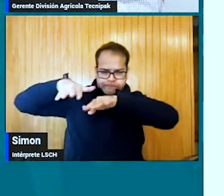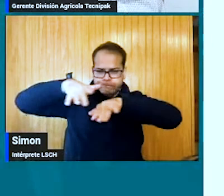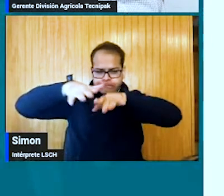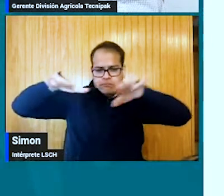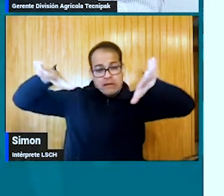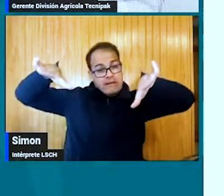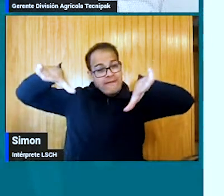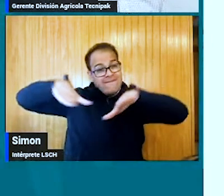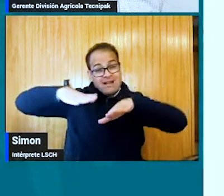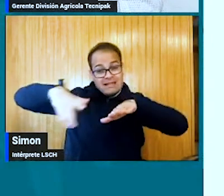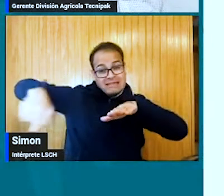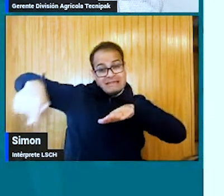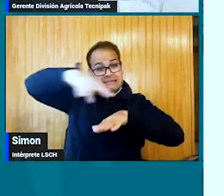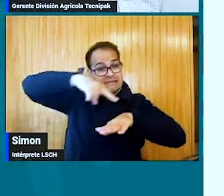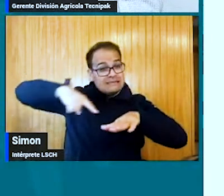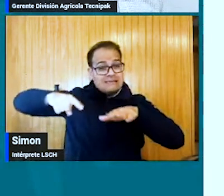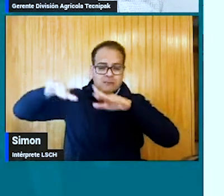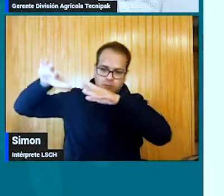valles.